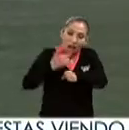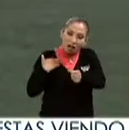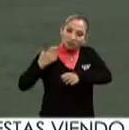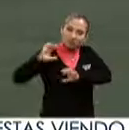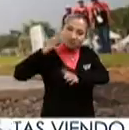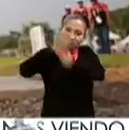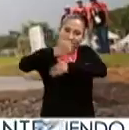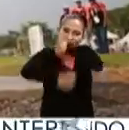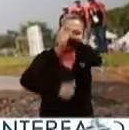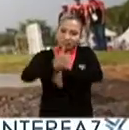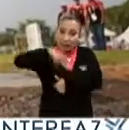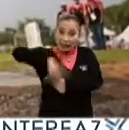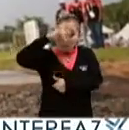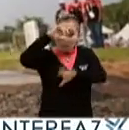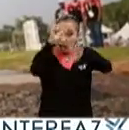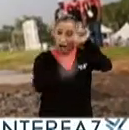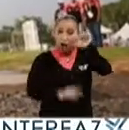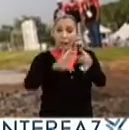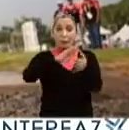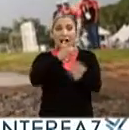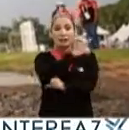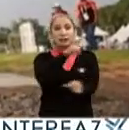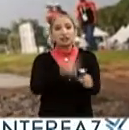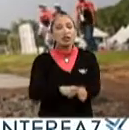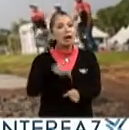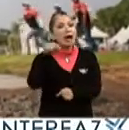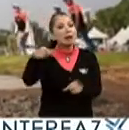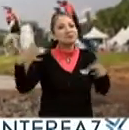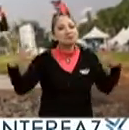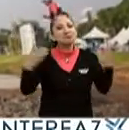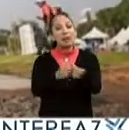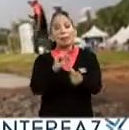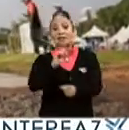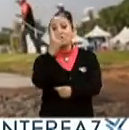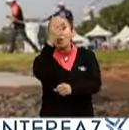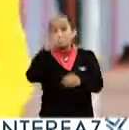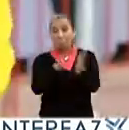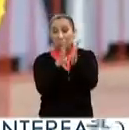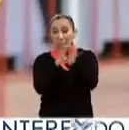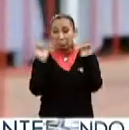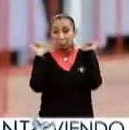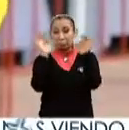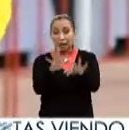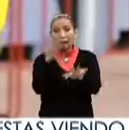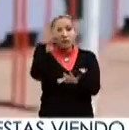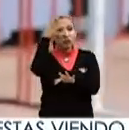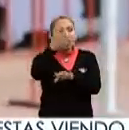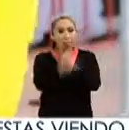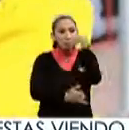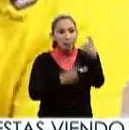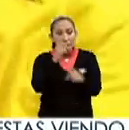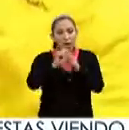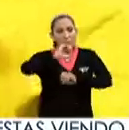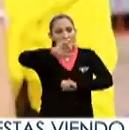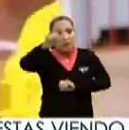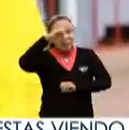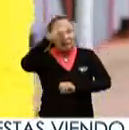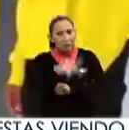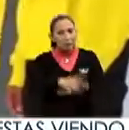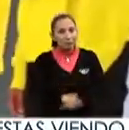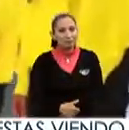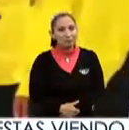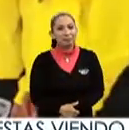justa deportiva más grande de nuestro país, la Olimpiada Nacional, que reúne a más de 22,000 participantes, el futuro deportivo profesional